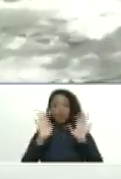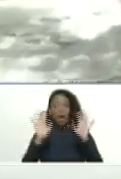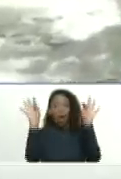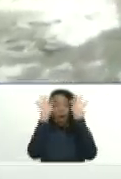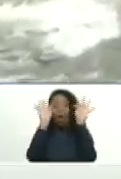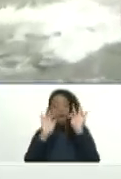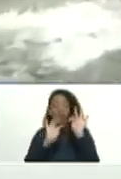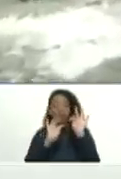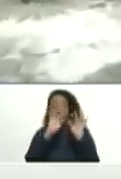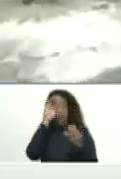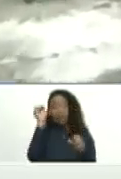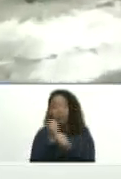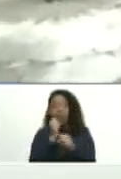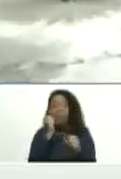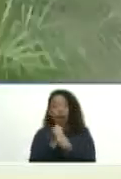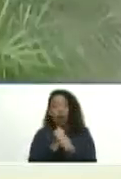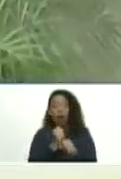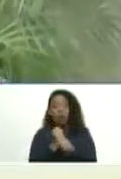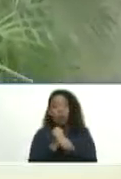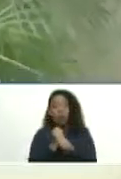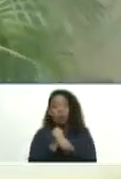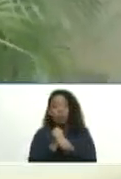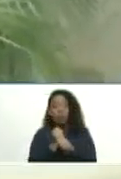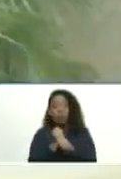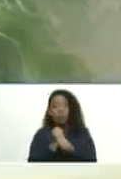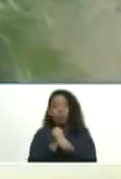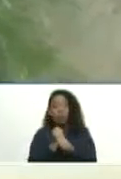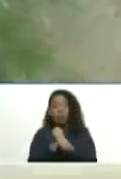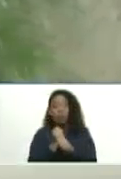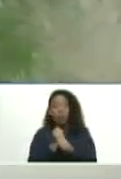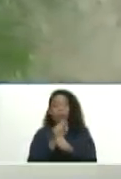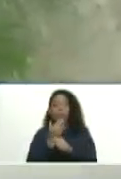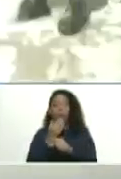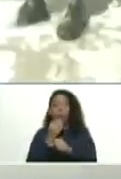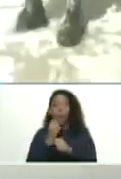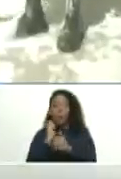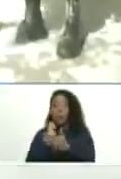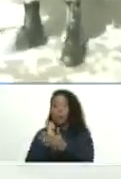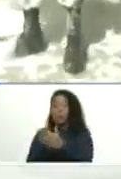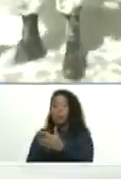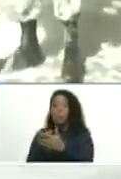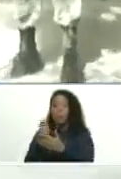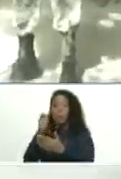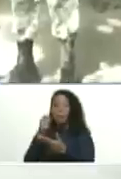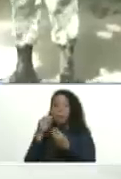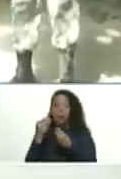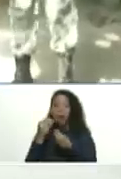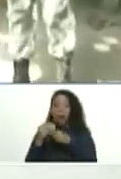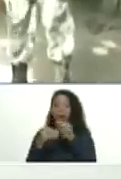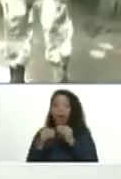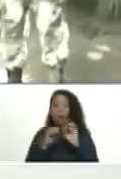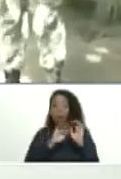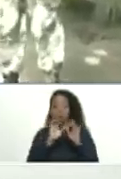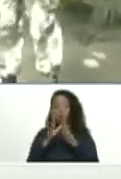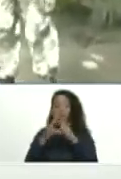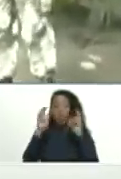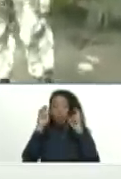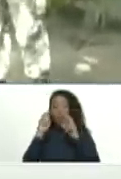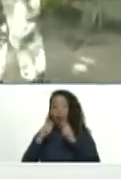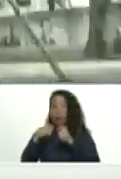gobernar, donde había un punto de cuenta a rialazo para abordar todo,